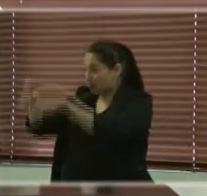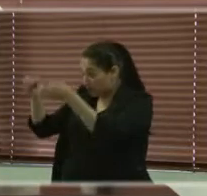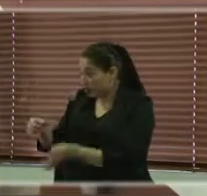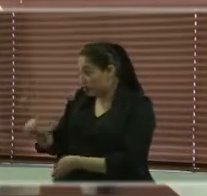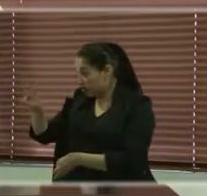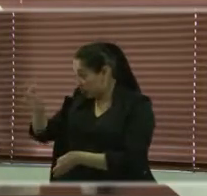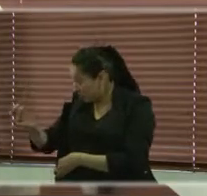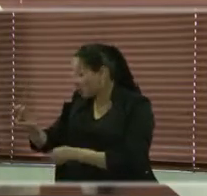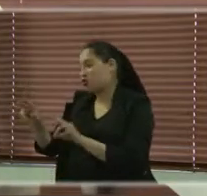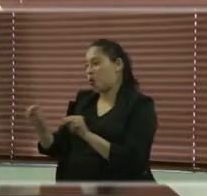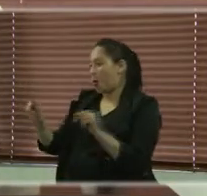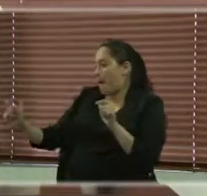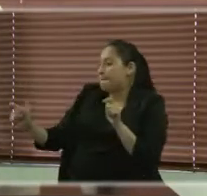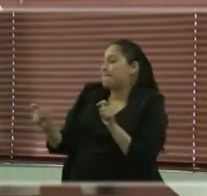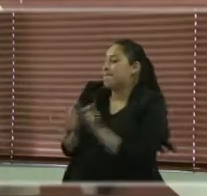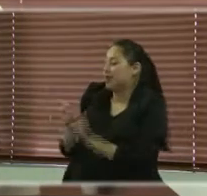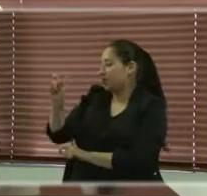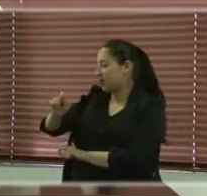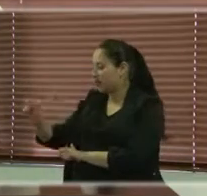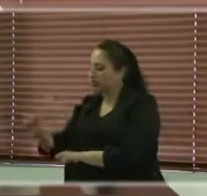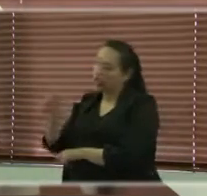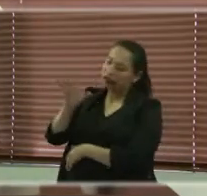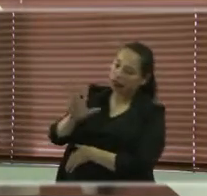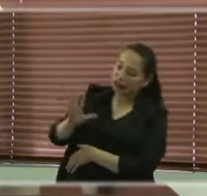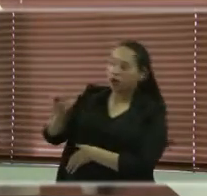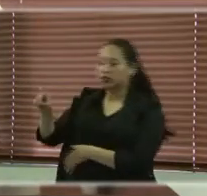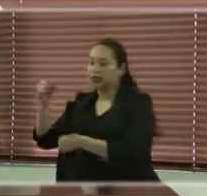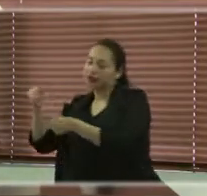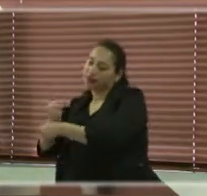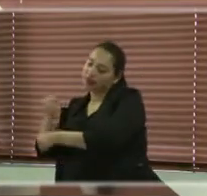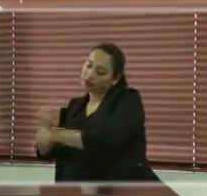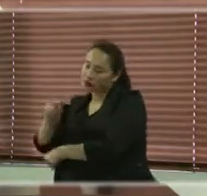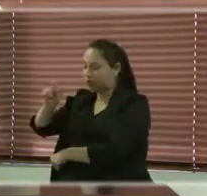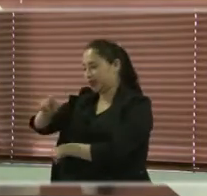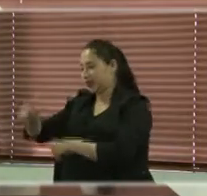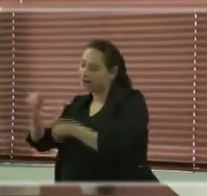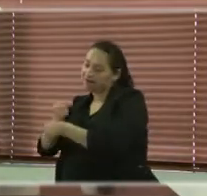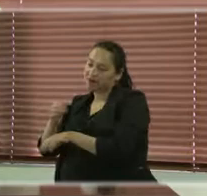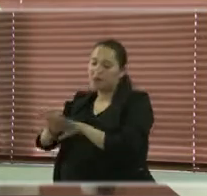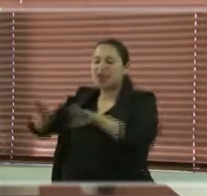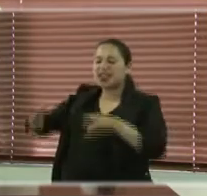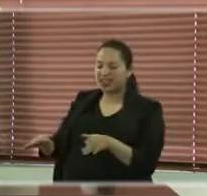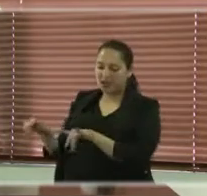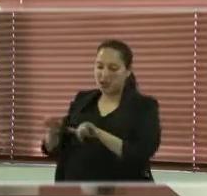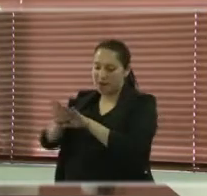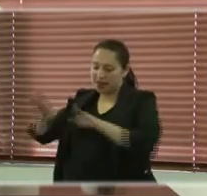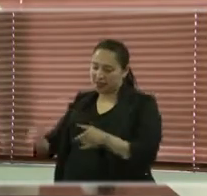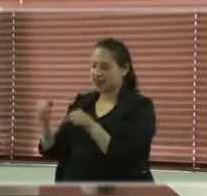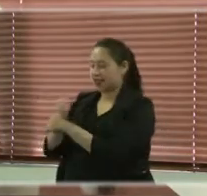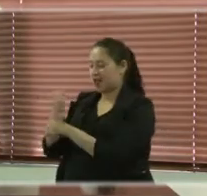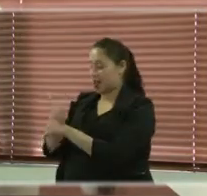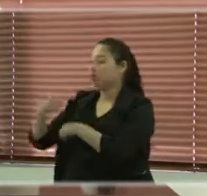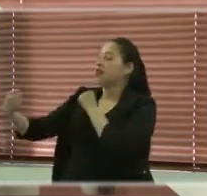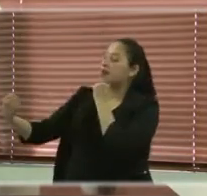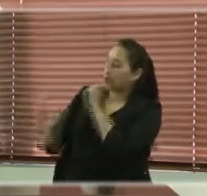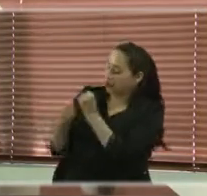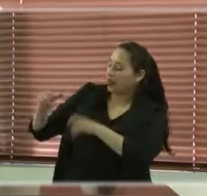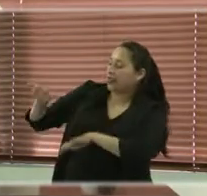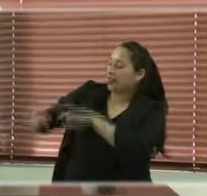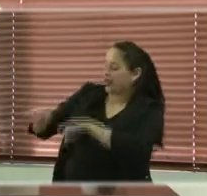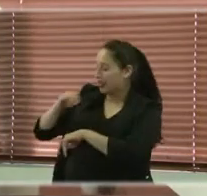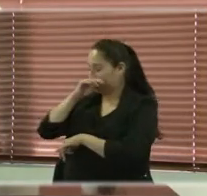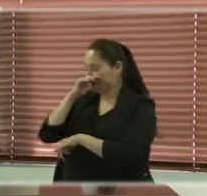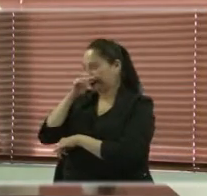que digamos el promedio han sido cinco o seis personas con el apoyo de la secretaría por supuesto Y entonces